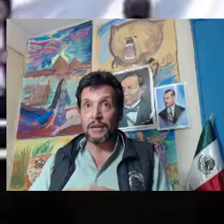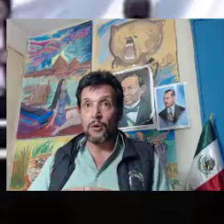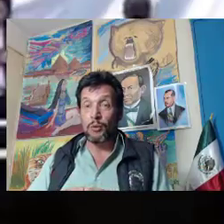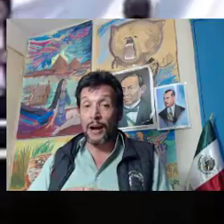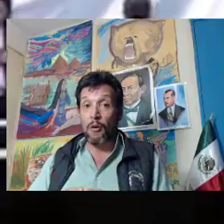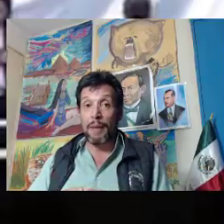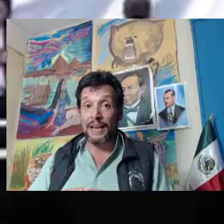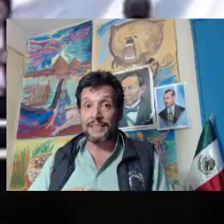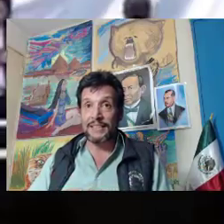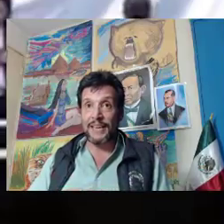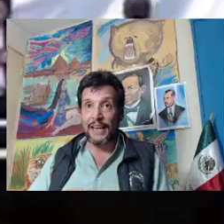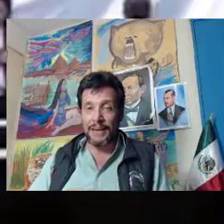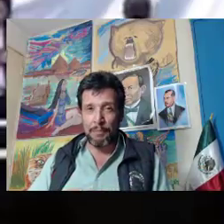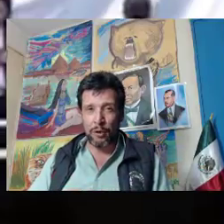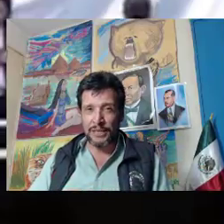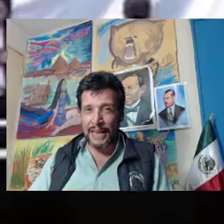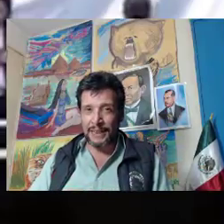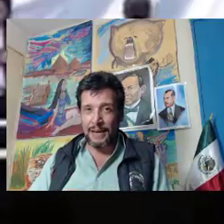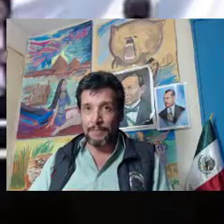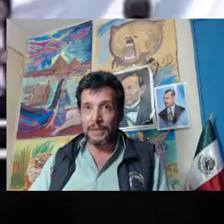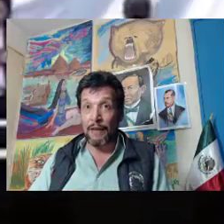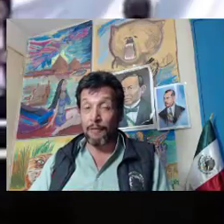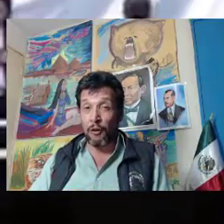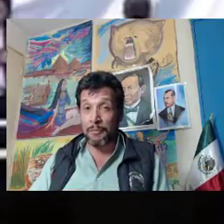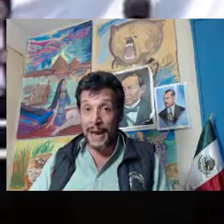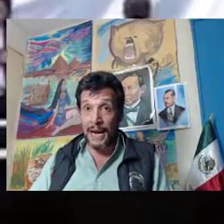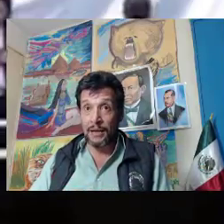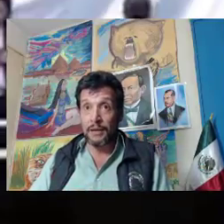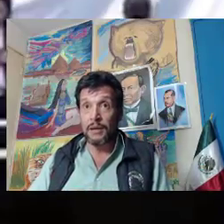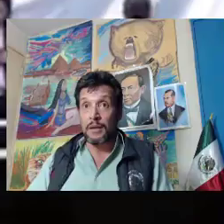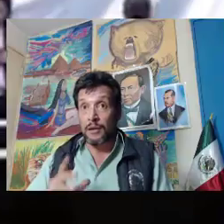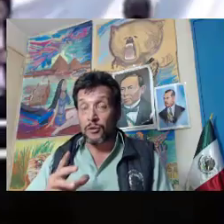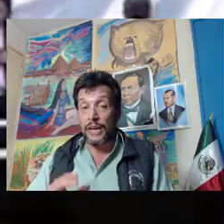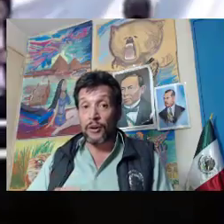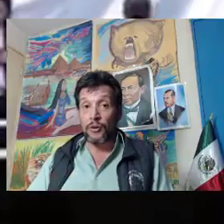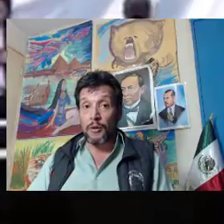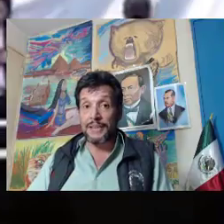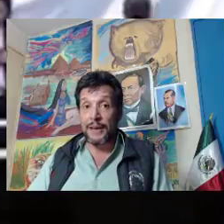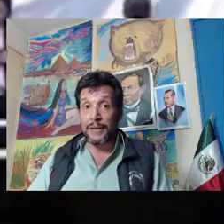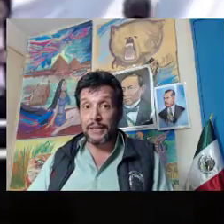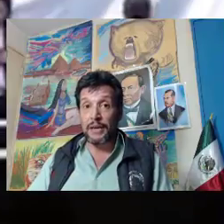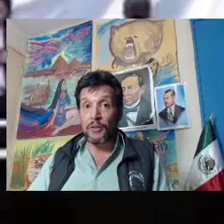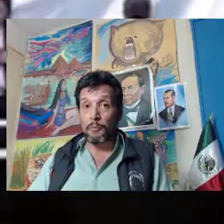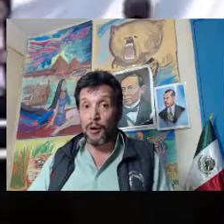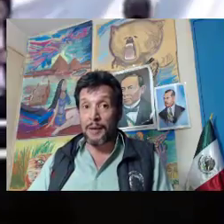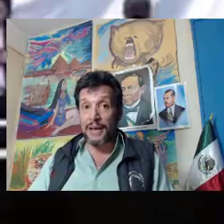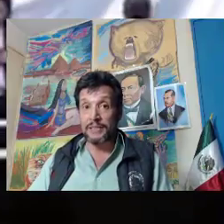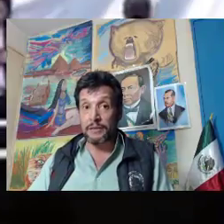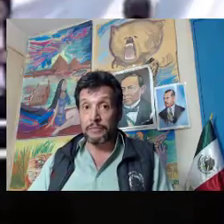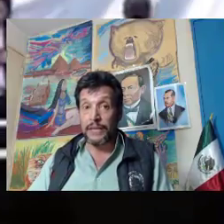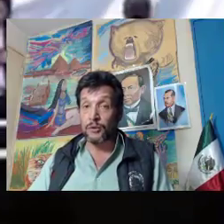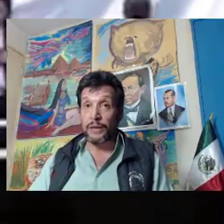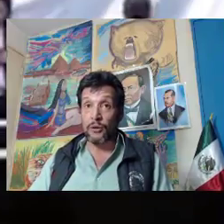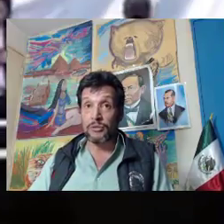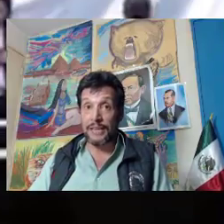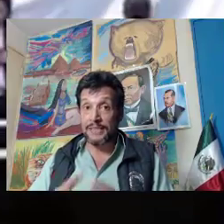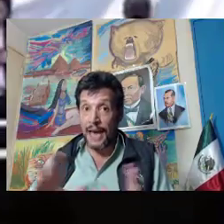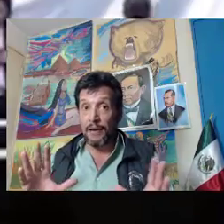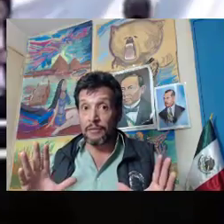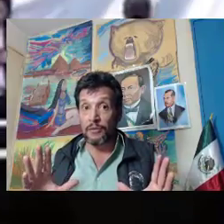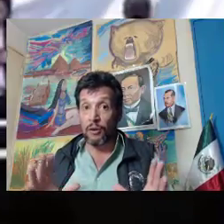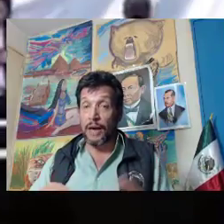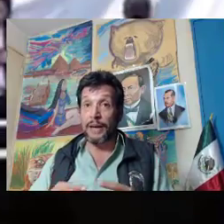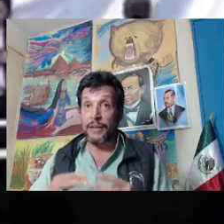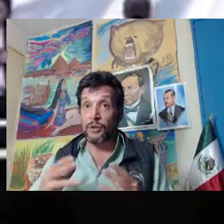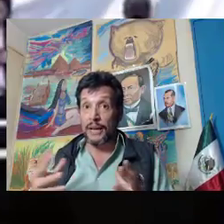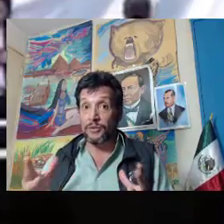nada, una comparecencia tan importante, tan formal, Rosario Robles, de haber tenido pruebas de su